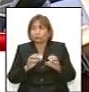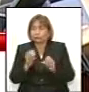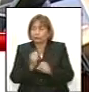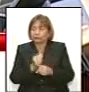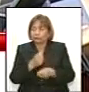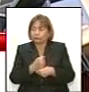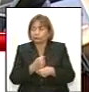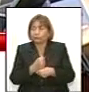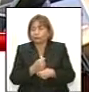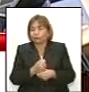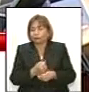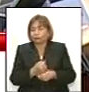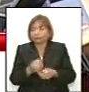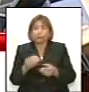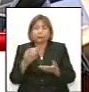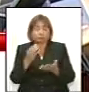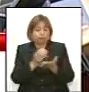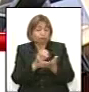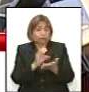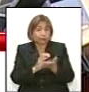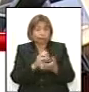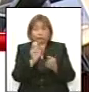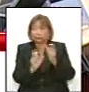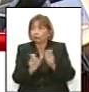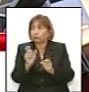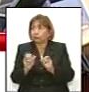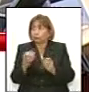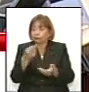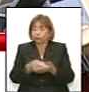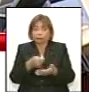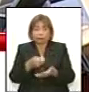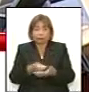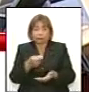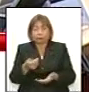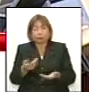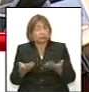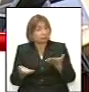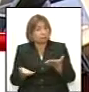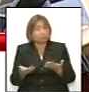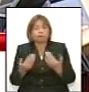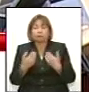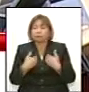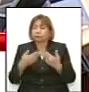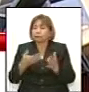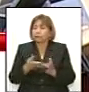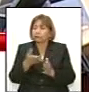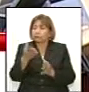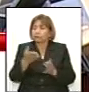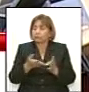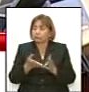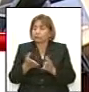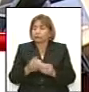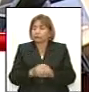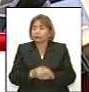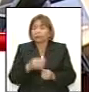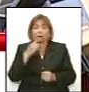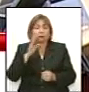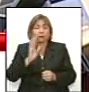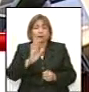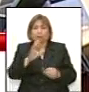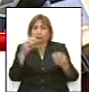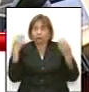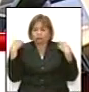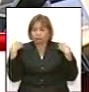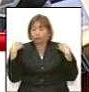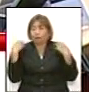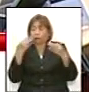través de las normas de contratación pública con las cotizaciones correspondientes. Yo le puedo hacer llegar a su despacho sobre el tema de